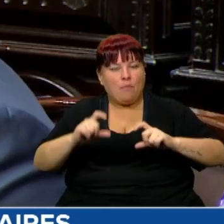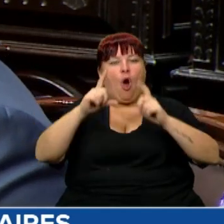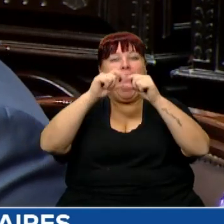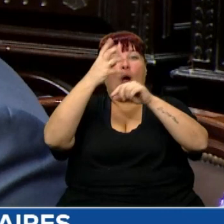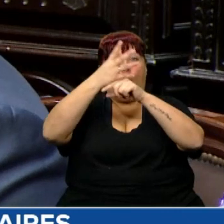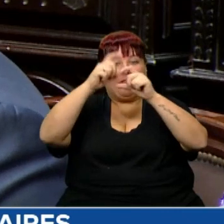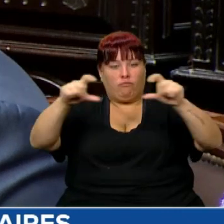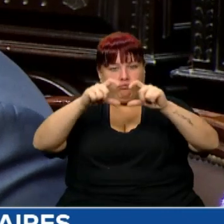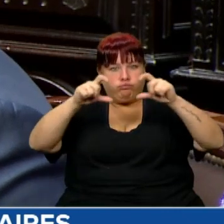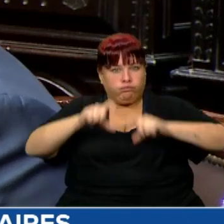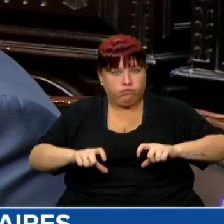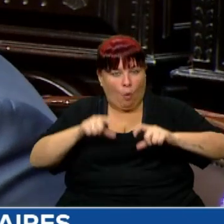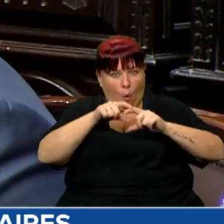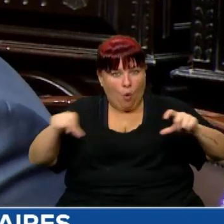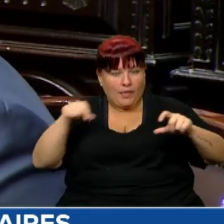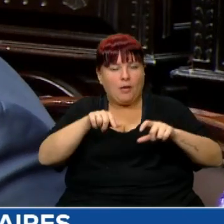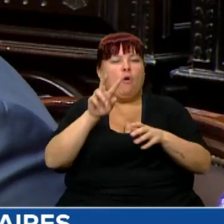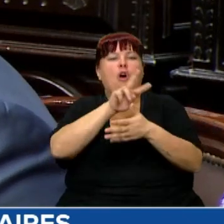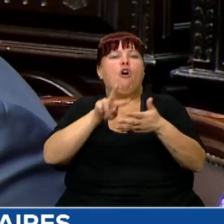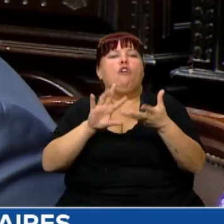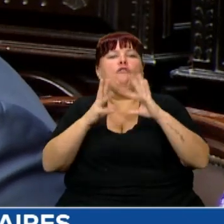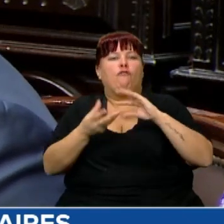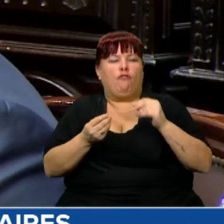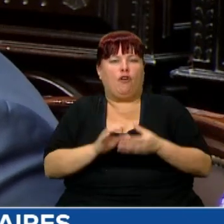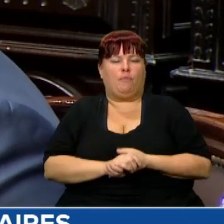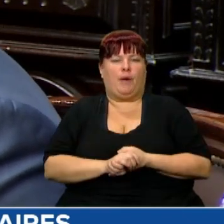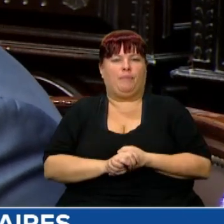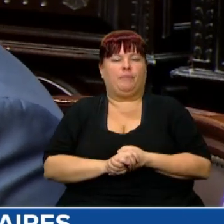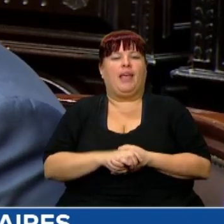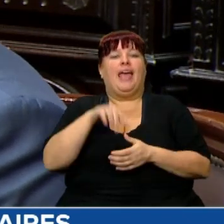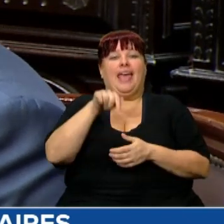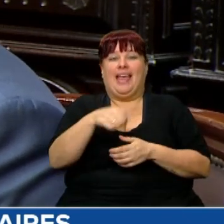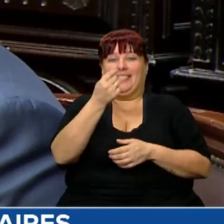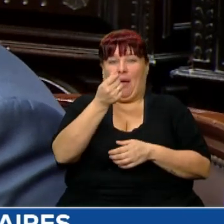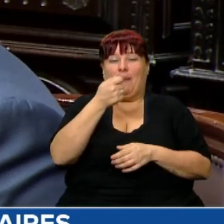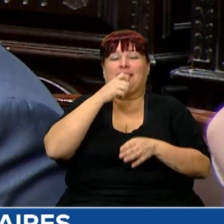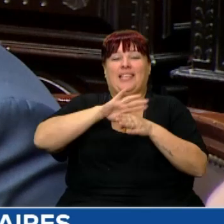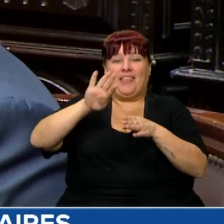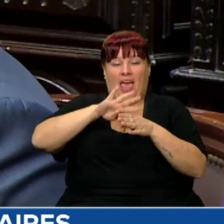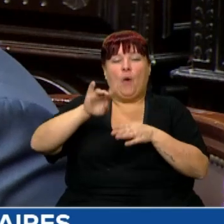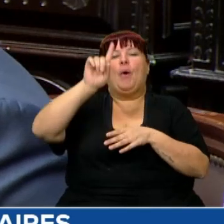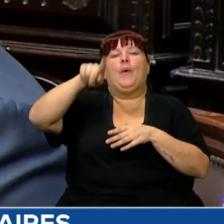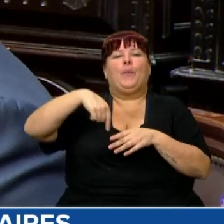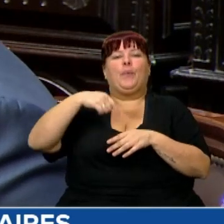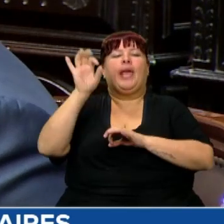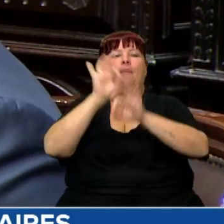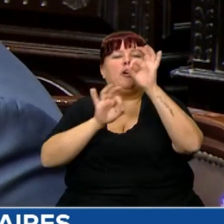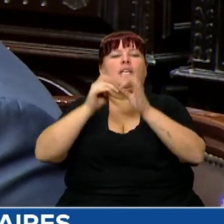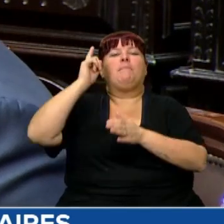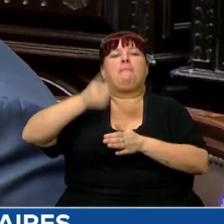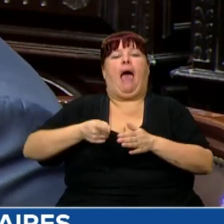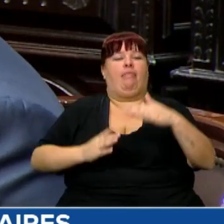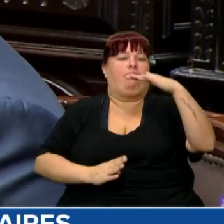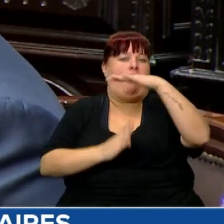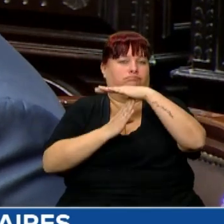artículo 4 se leería de la siguiente manera: dicho capital adeudado devengará una tasa que fijará la